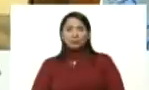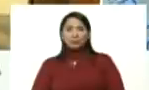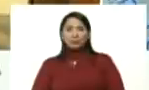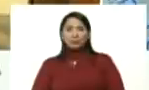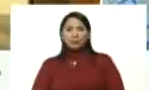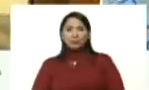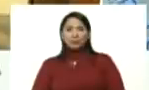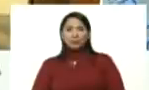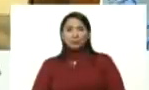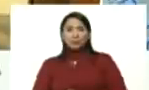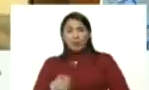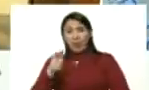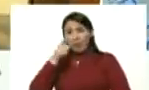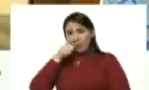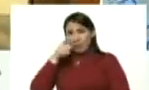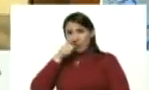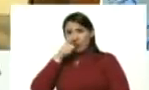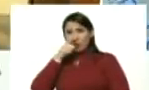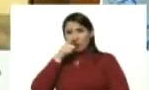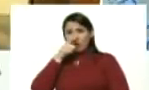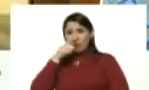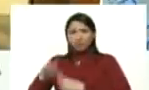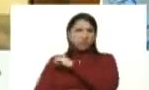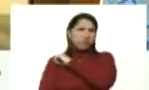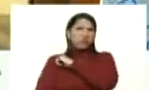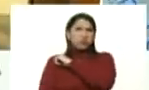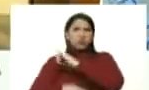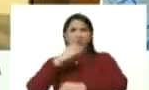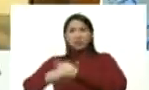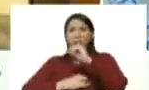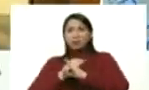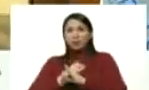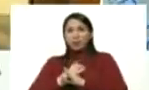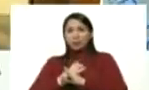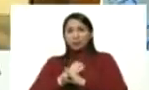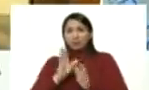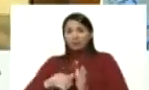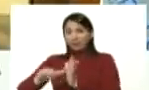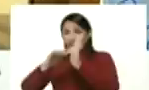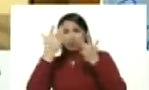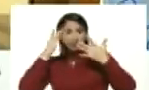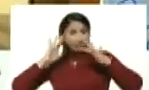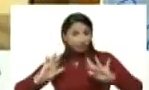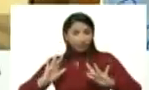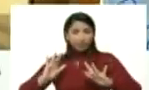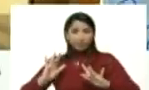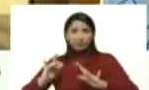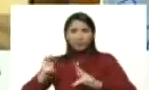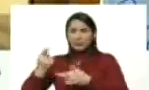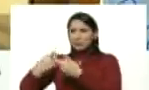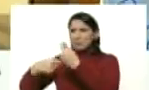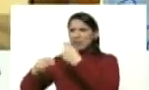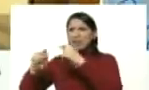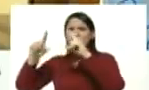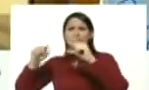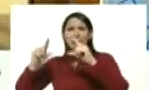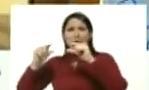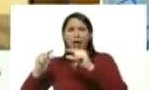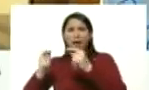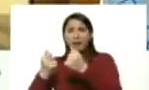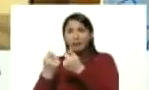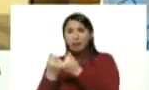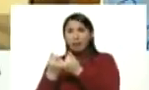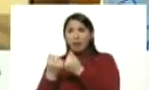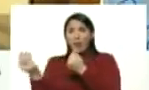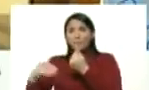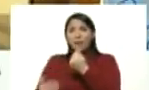Es una operación del crimen organizado internacional que pretende rematar el activo más importante